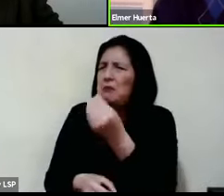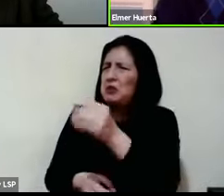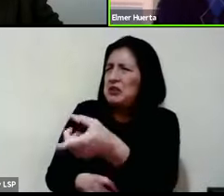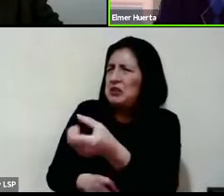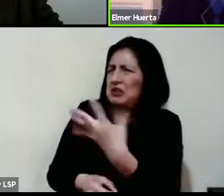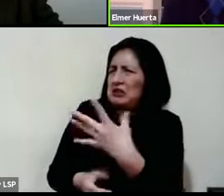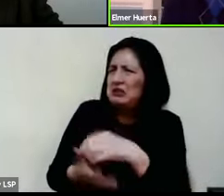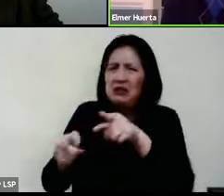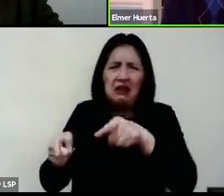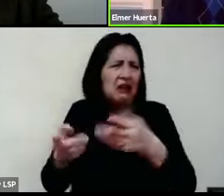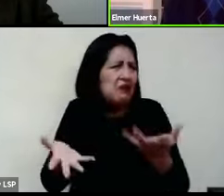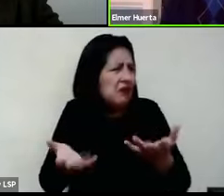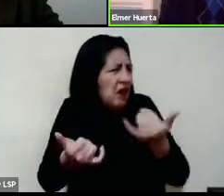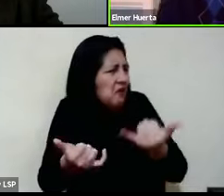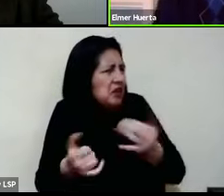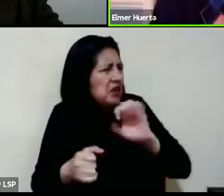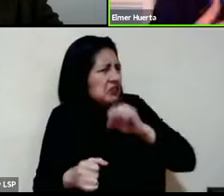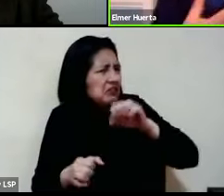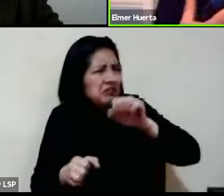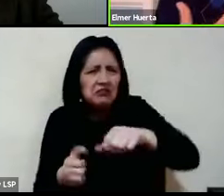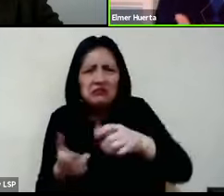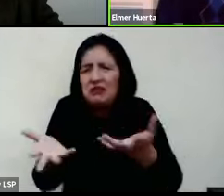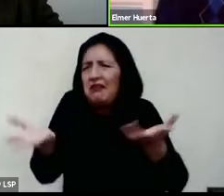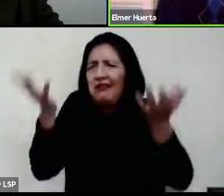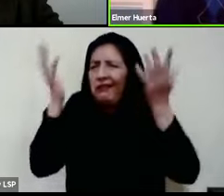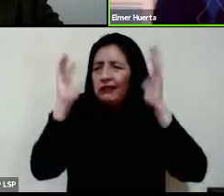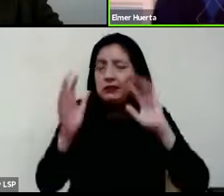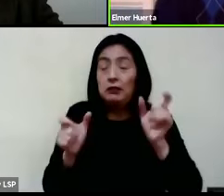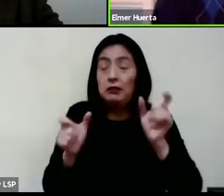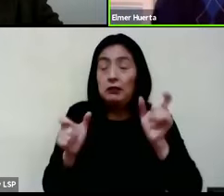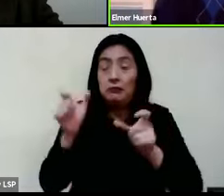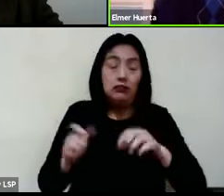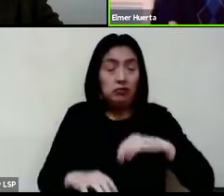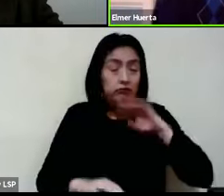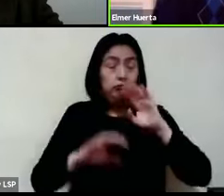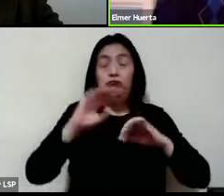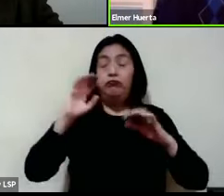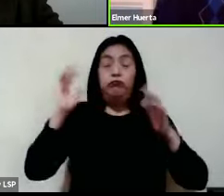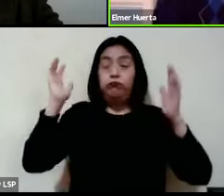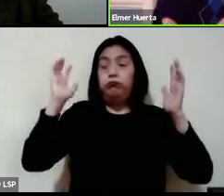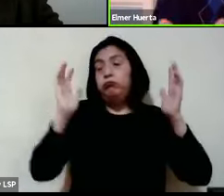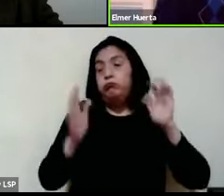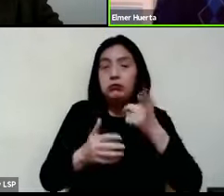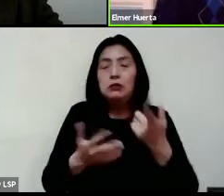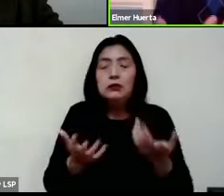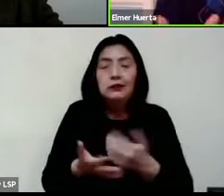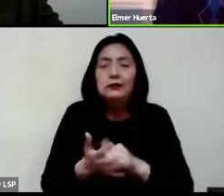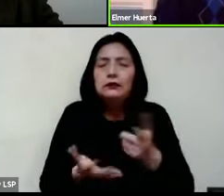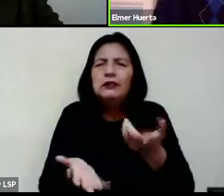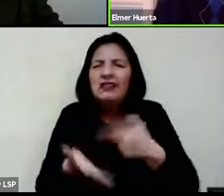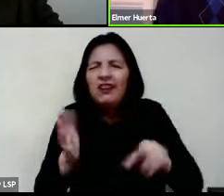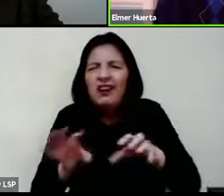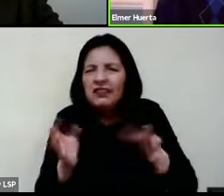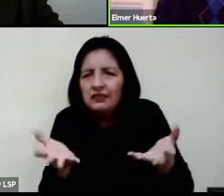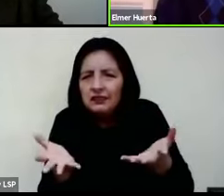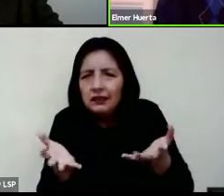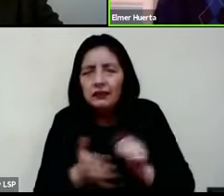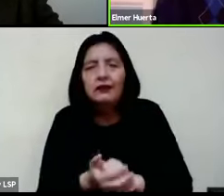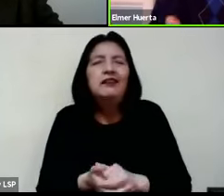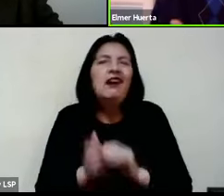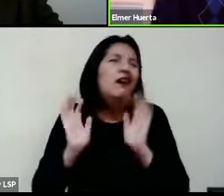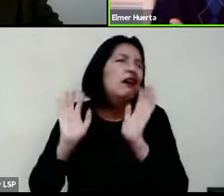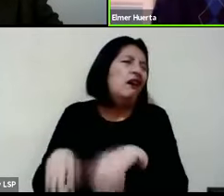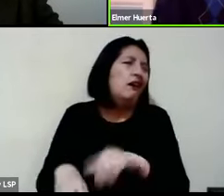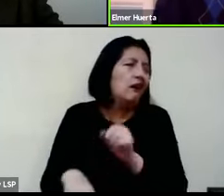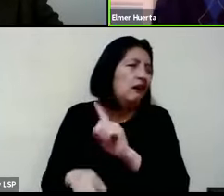esto era así y ahora dicen que es asá? Entonces la gente se frustra mucho y entonces lo que hace es perder fe en la